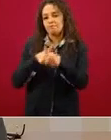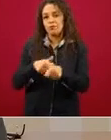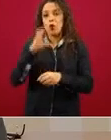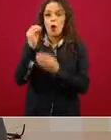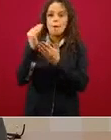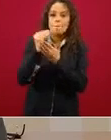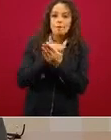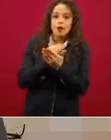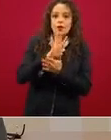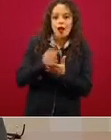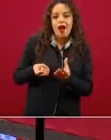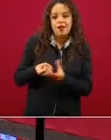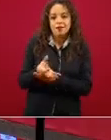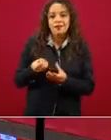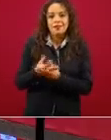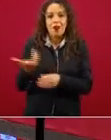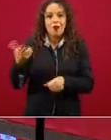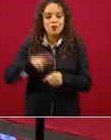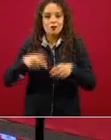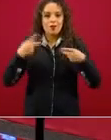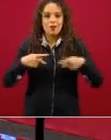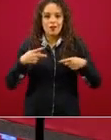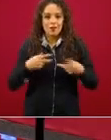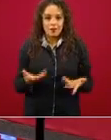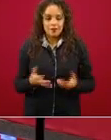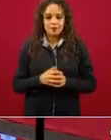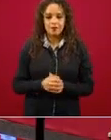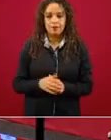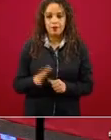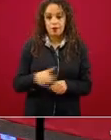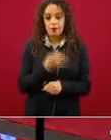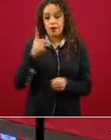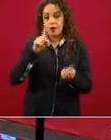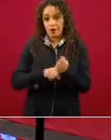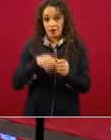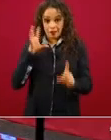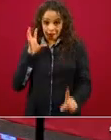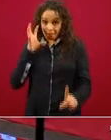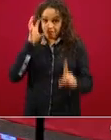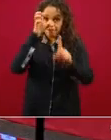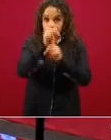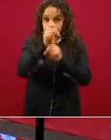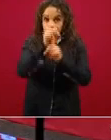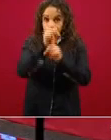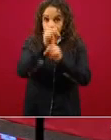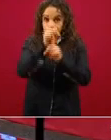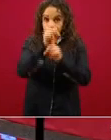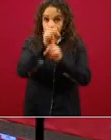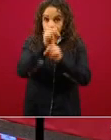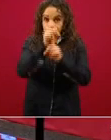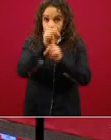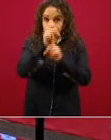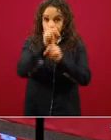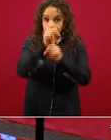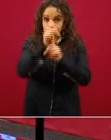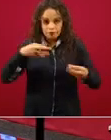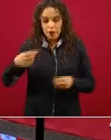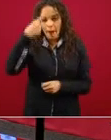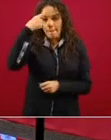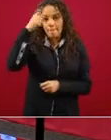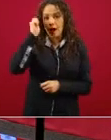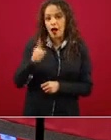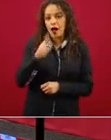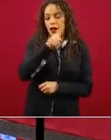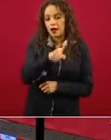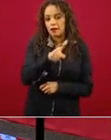sumamente importantes porque expresan el reto que implica la epidemia sobre la capacidad del sistema de salud para atender a